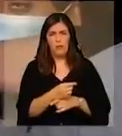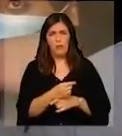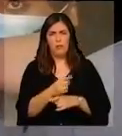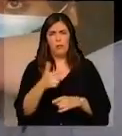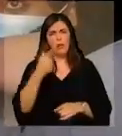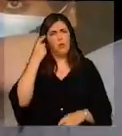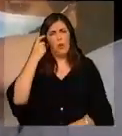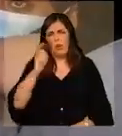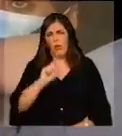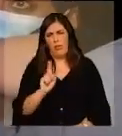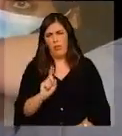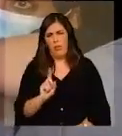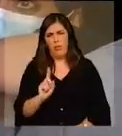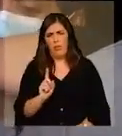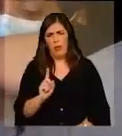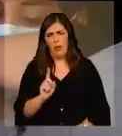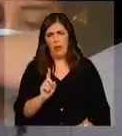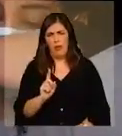ni idea.